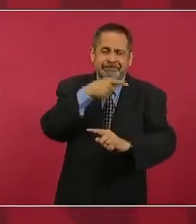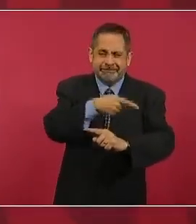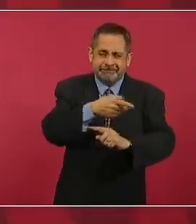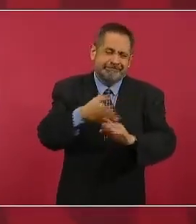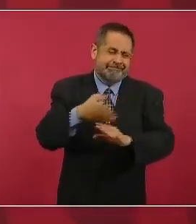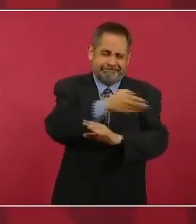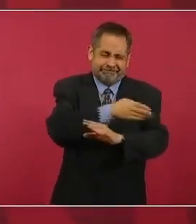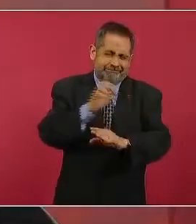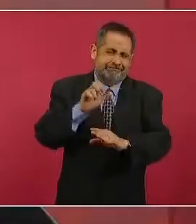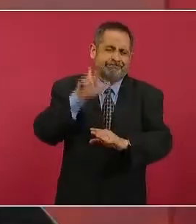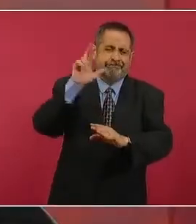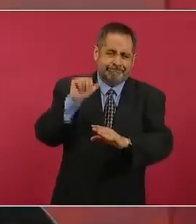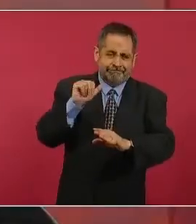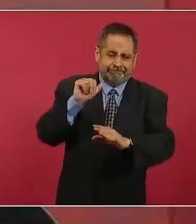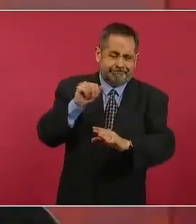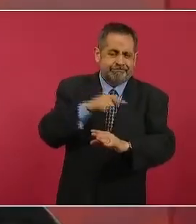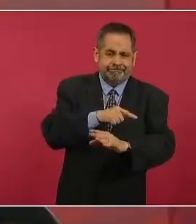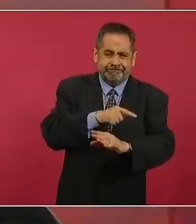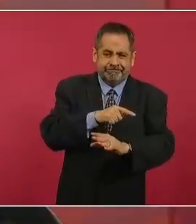lo